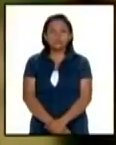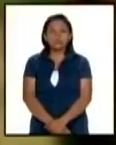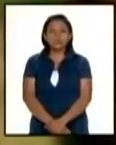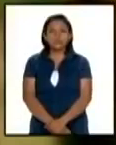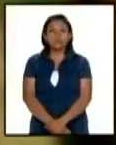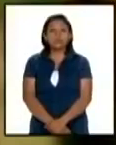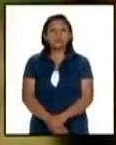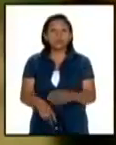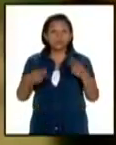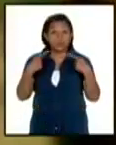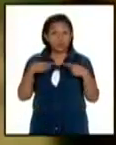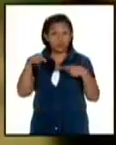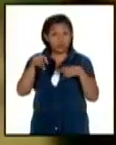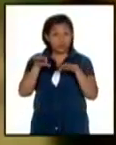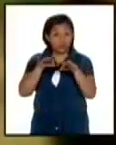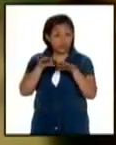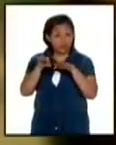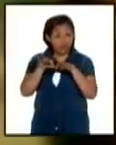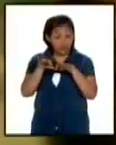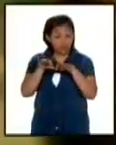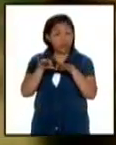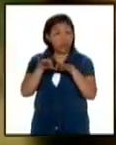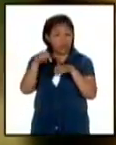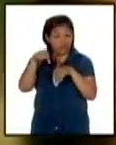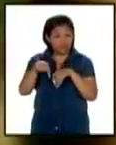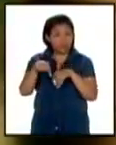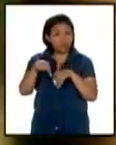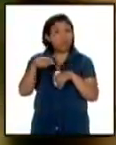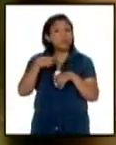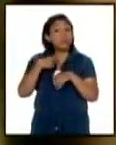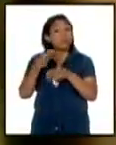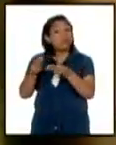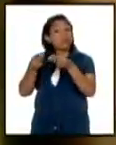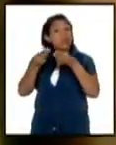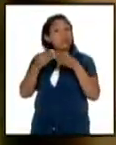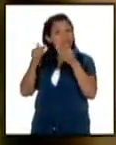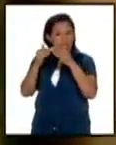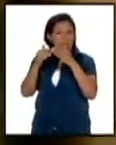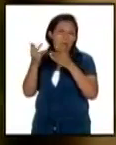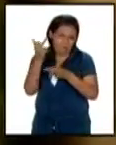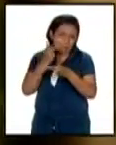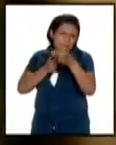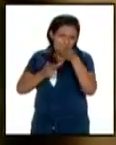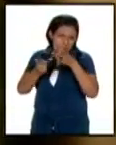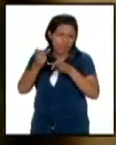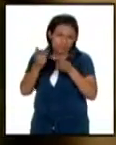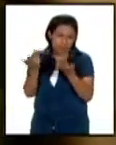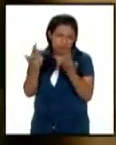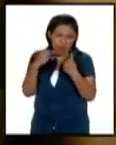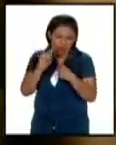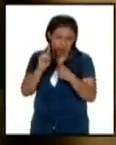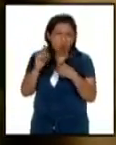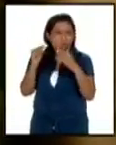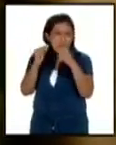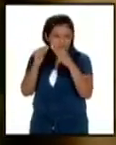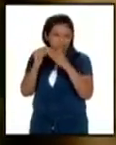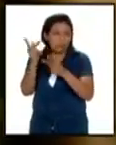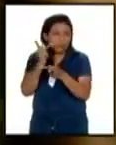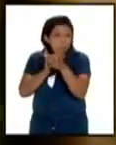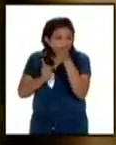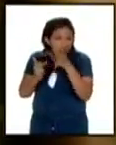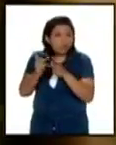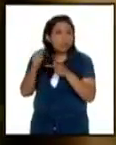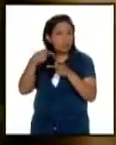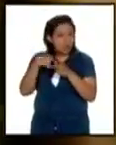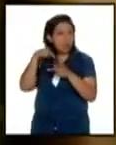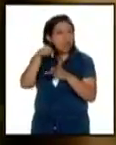El equipo operativo a mí me ha dado una casa prestada, no regalada, prestada para